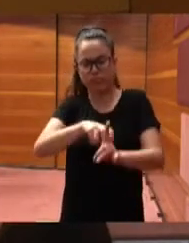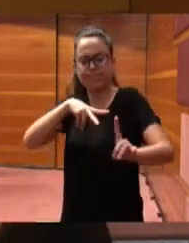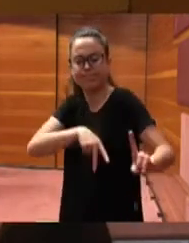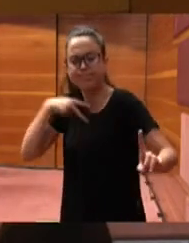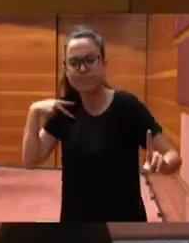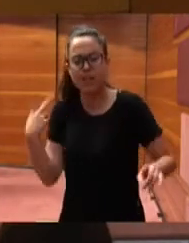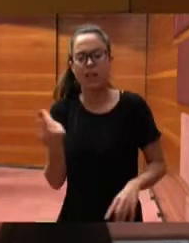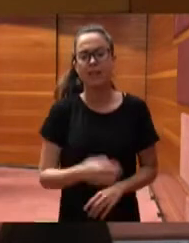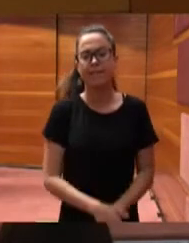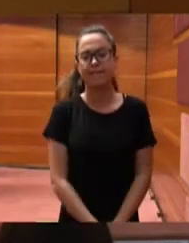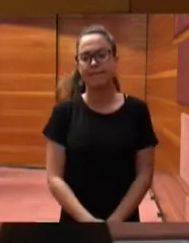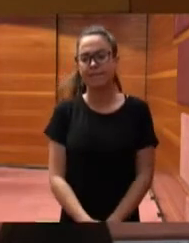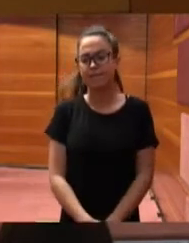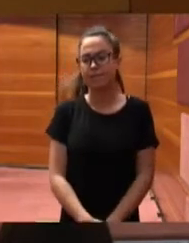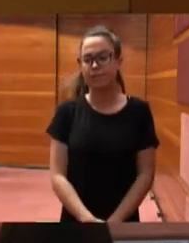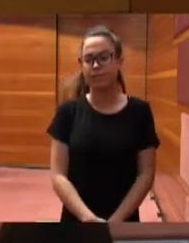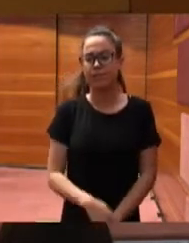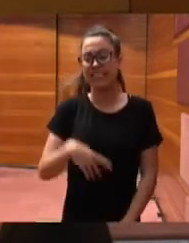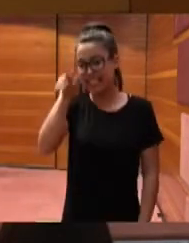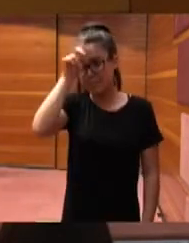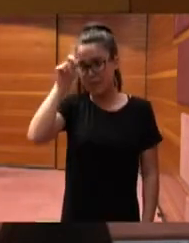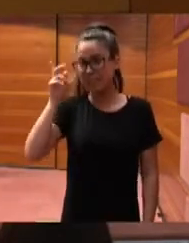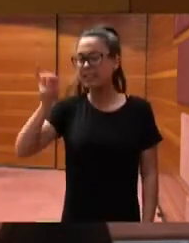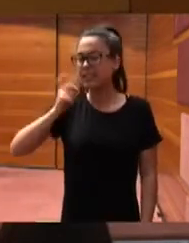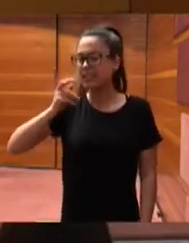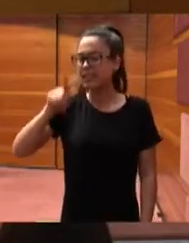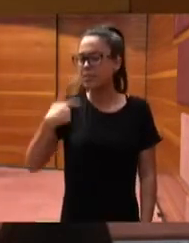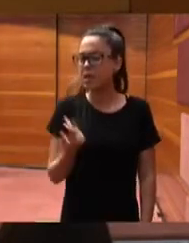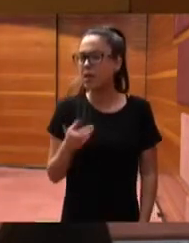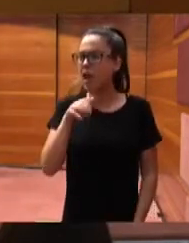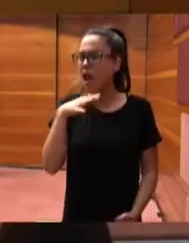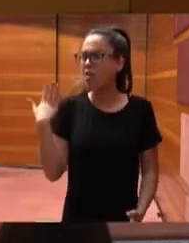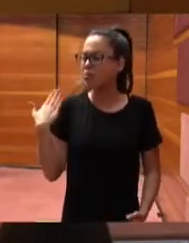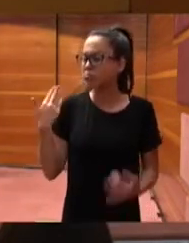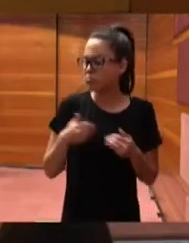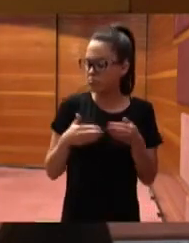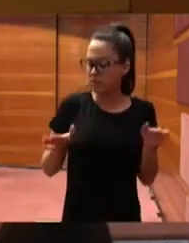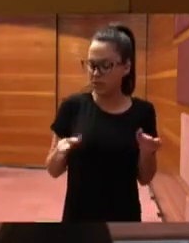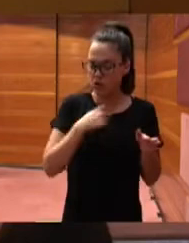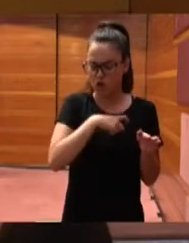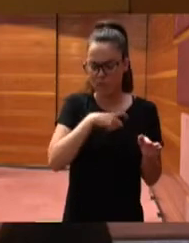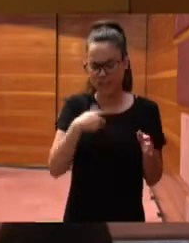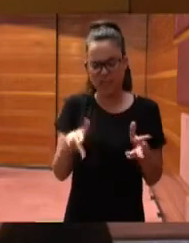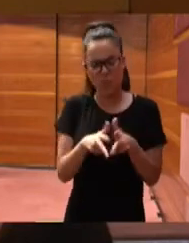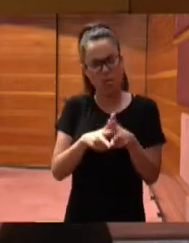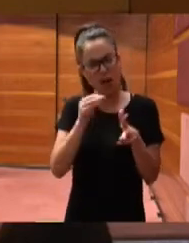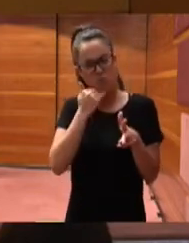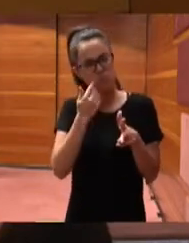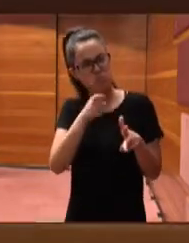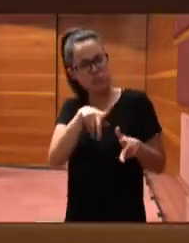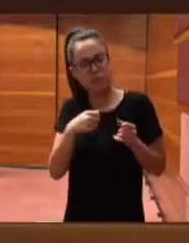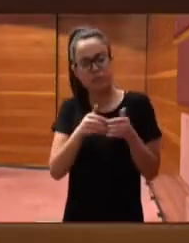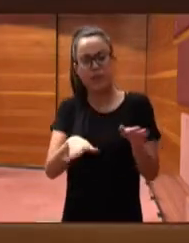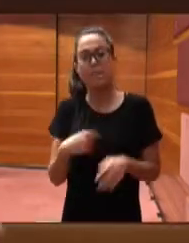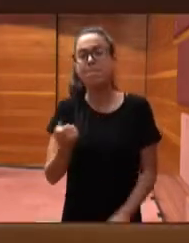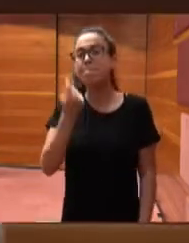tenemos que explorar, y creo que justamente el intento de Madrid ha abierto ahora, no sé cómo lo han llamado, el Comité Ciudadano, por ejemplo, y creo que son 1.000